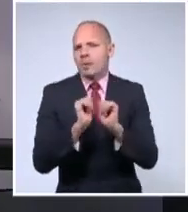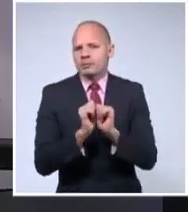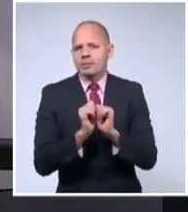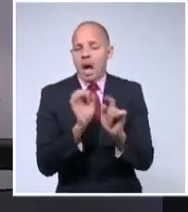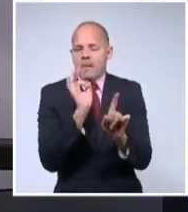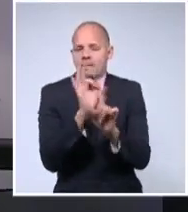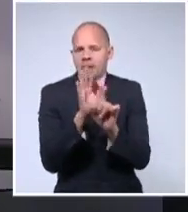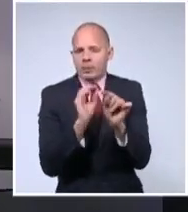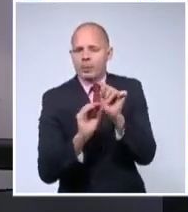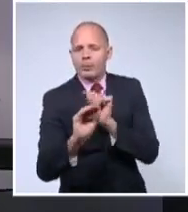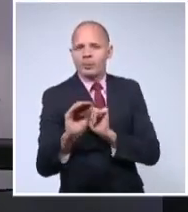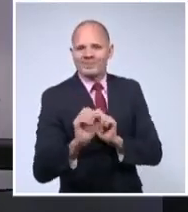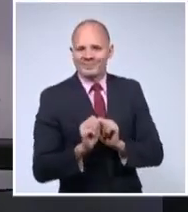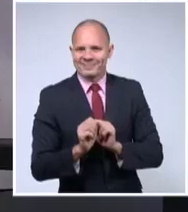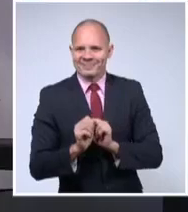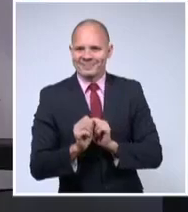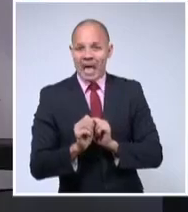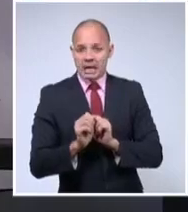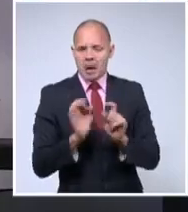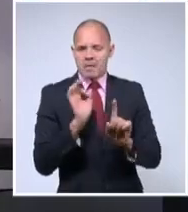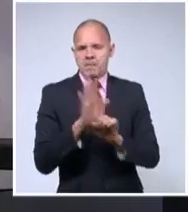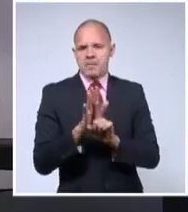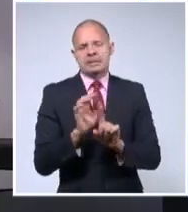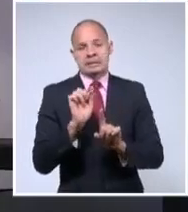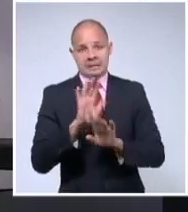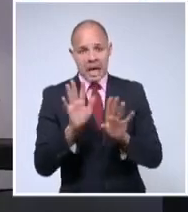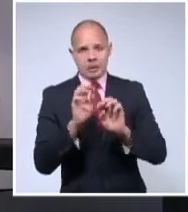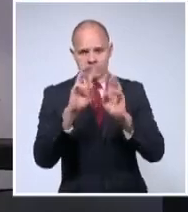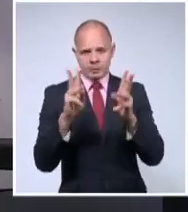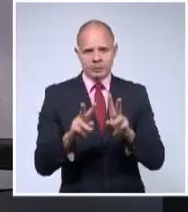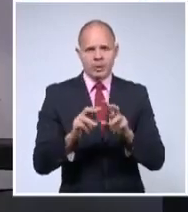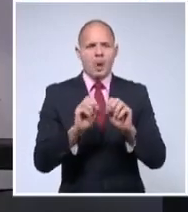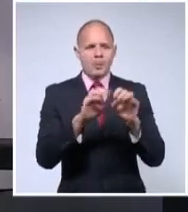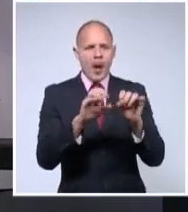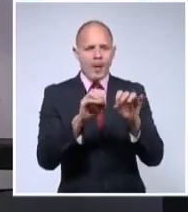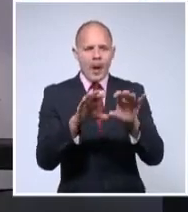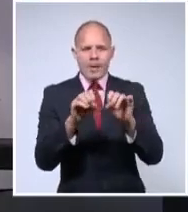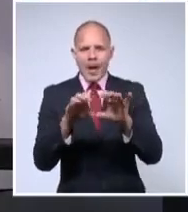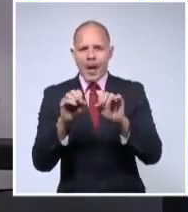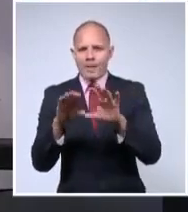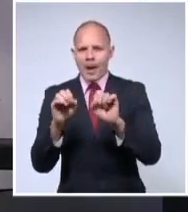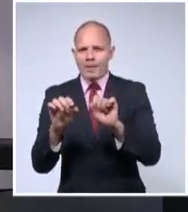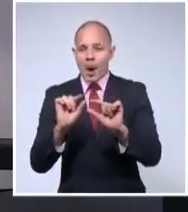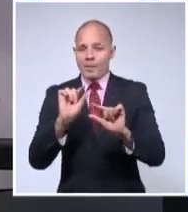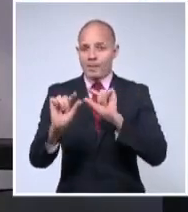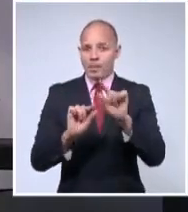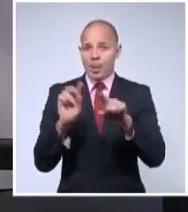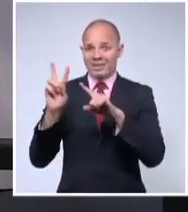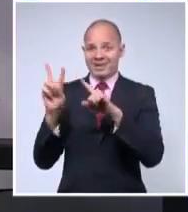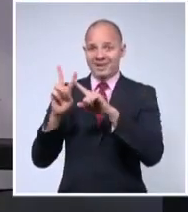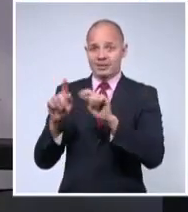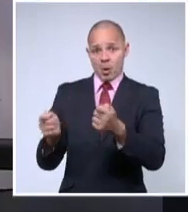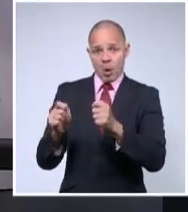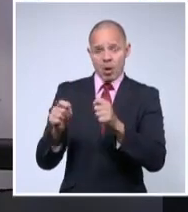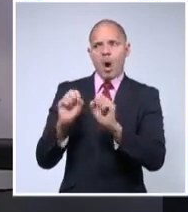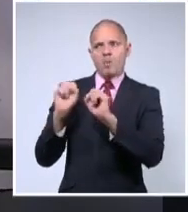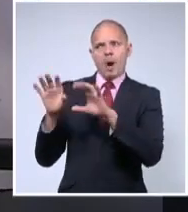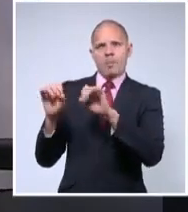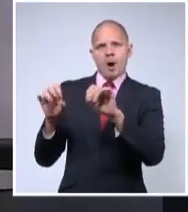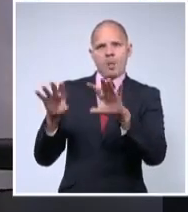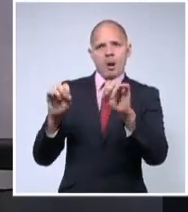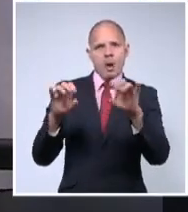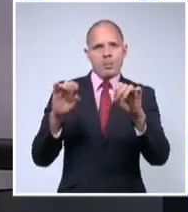Procuran después que lo tienen fabricado en las redes sociales de manera virtual, con el respaldo de una maquinaria sofisticada, tecnológicamente avanzada y poderosa